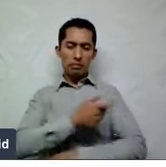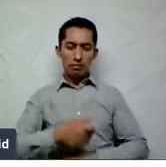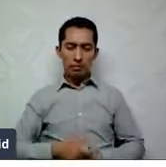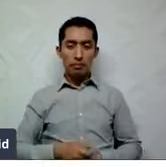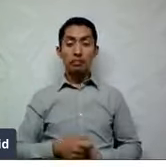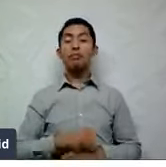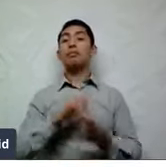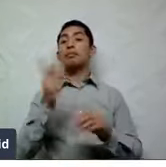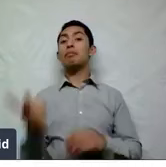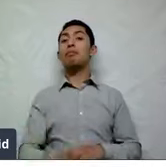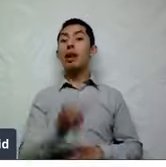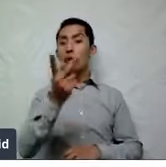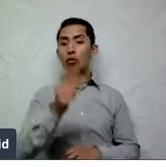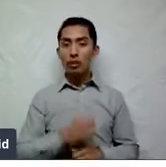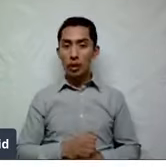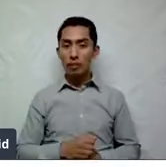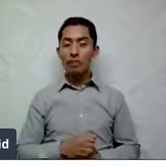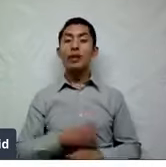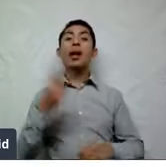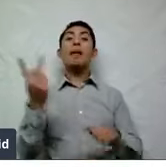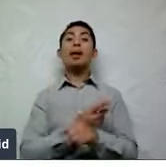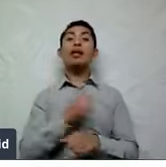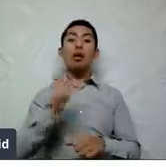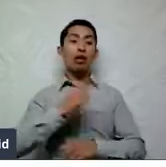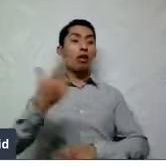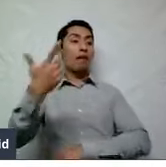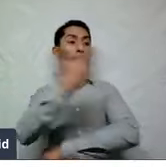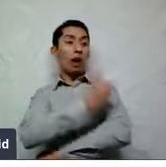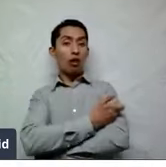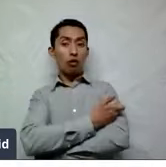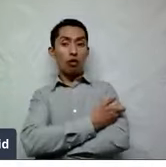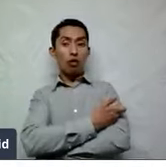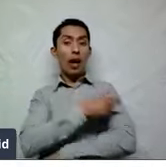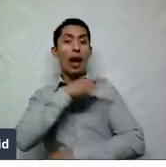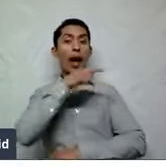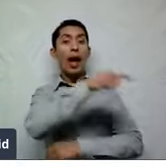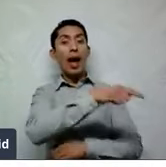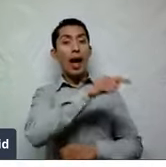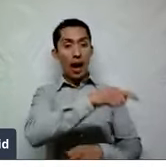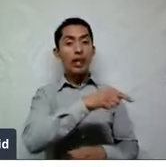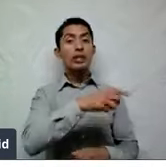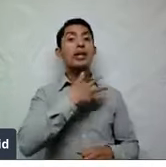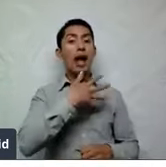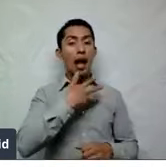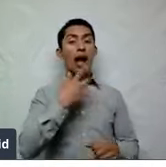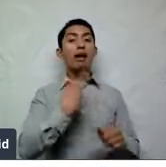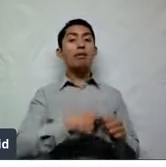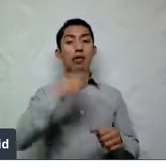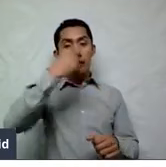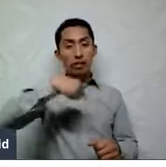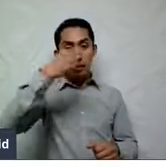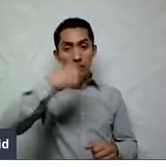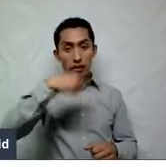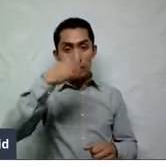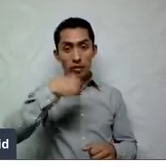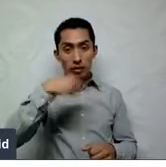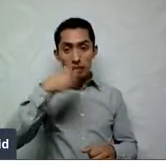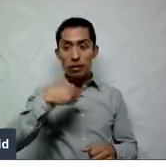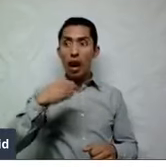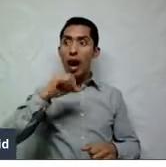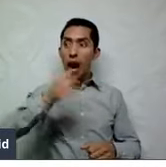pasaría si se pone la vacuna con alguien que tiene fiebre y que tiene gripa infecciosa? Pues tampoco puede pasar